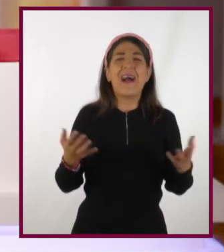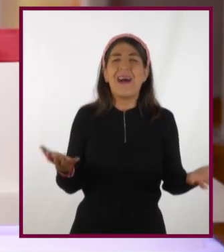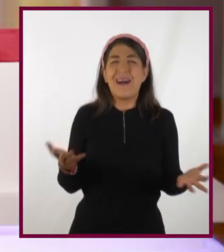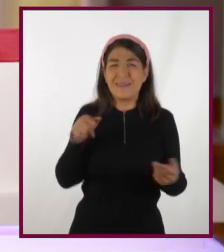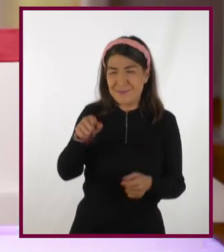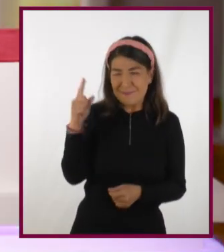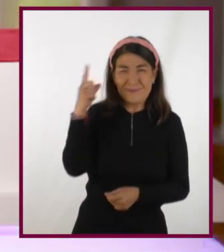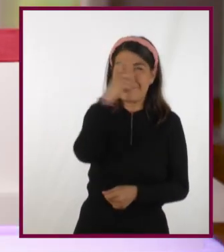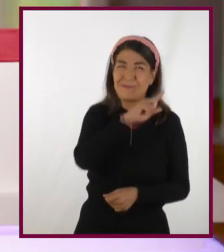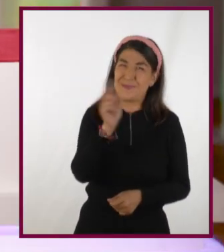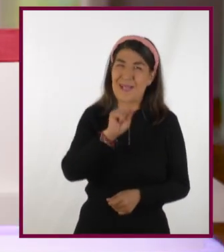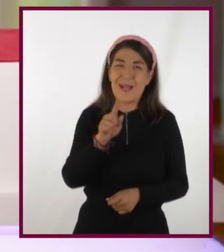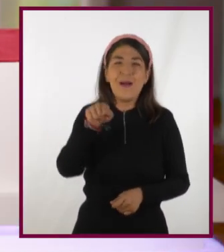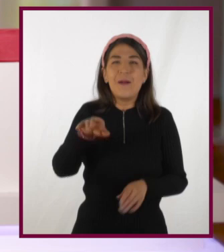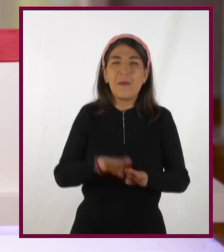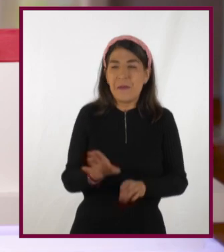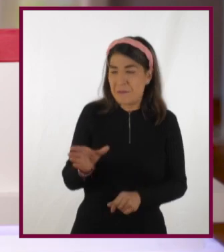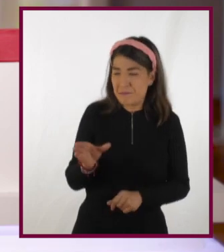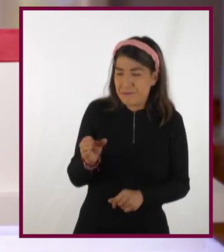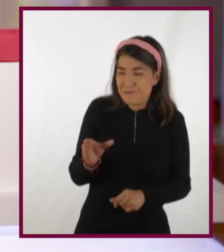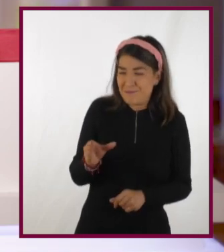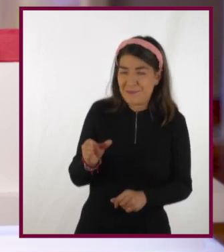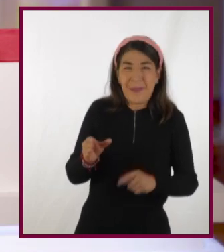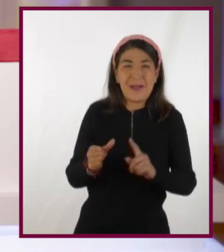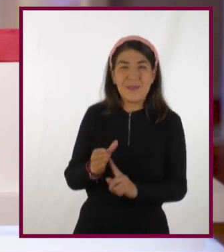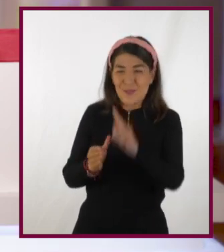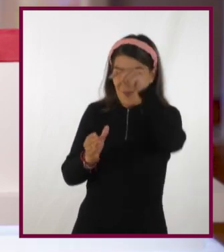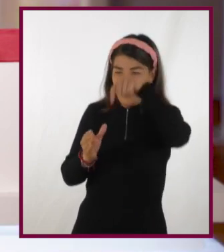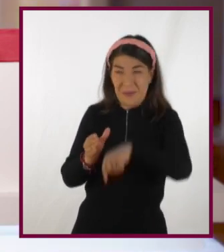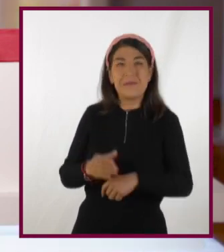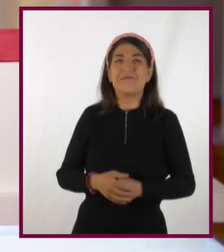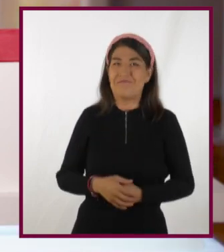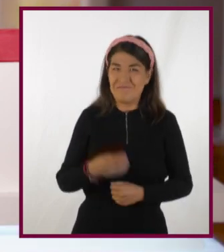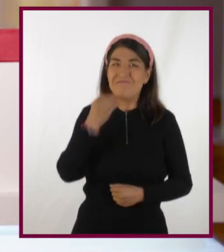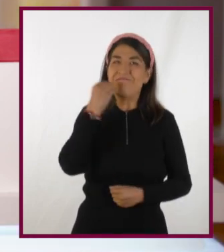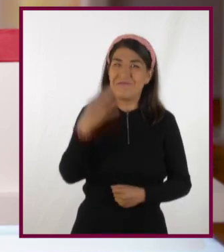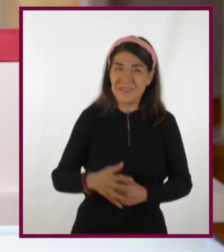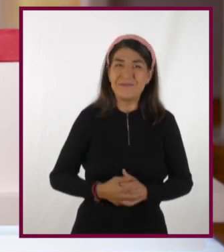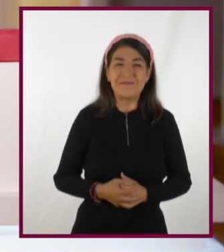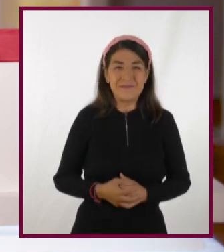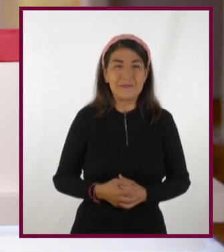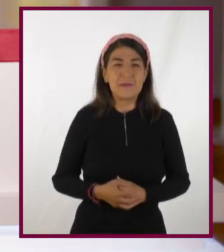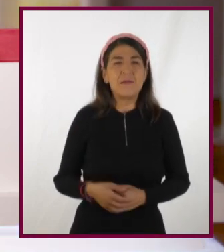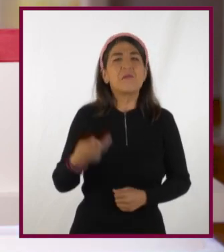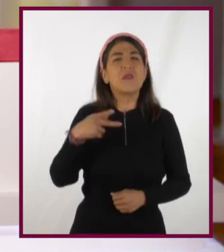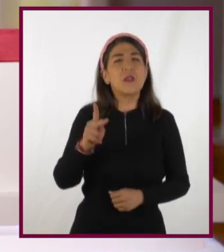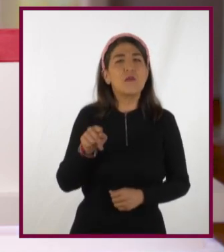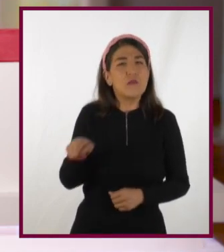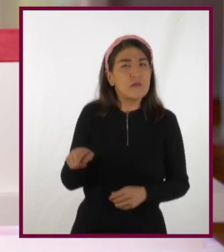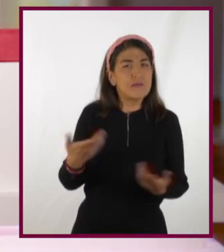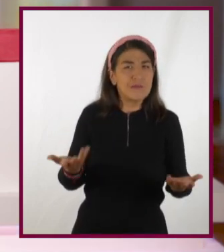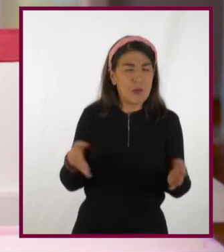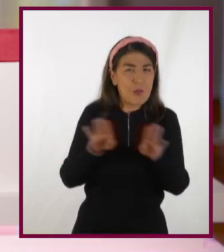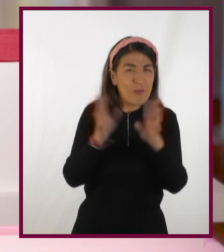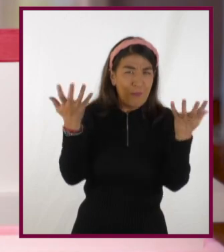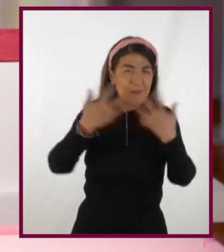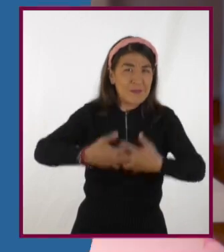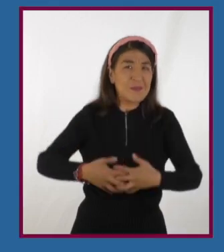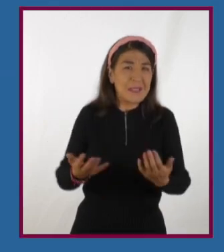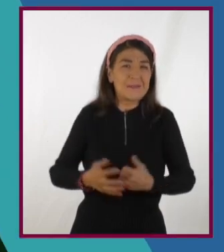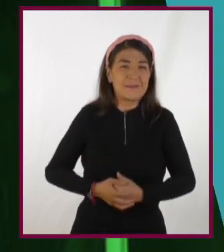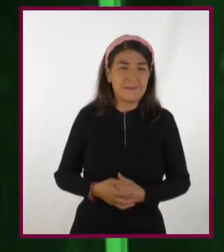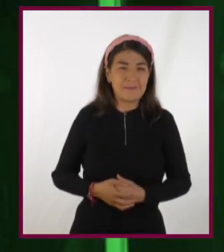Pues no era muy difícil de operar, ¿eh? Oprimiendo y soltando lo puedes controlar. Sí. Maravilloso. Pero pues yo quiero saber cómo funciona,